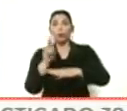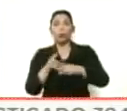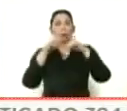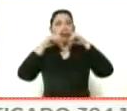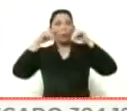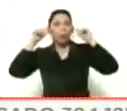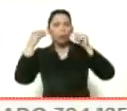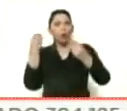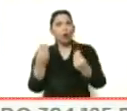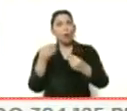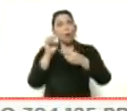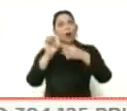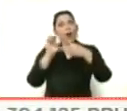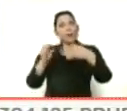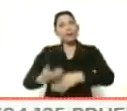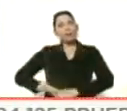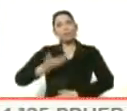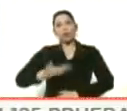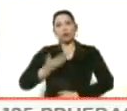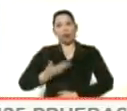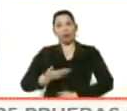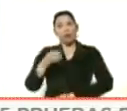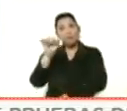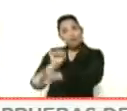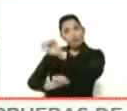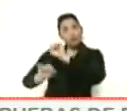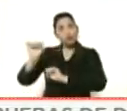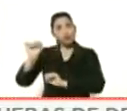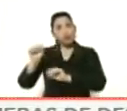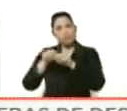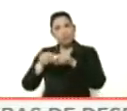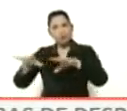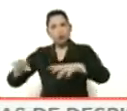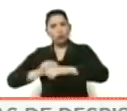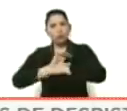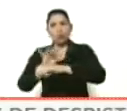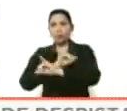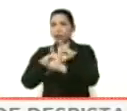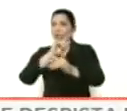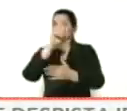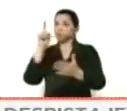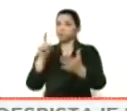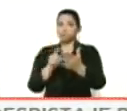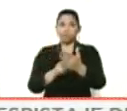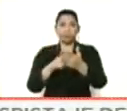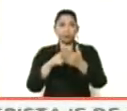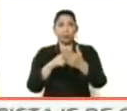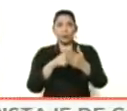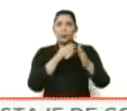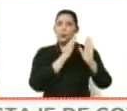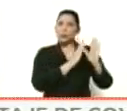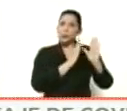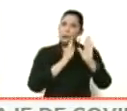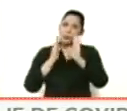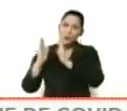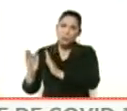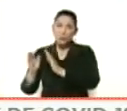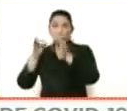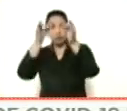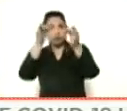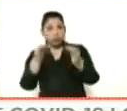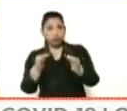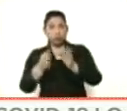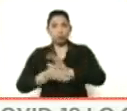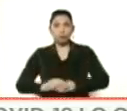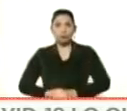como un elemento fundamental en la prevención de la infección por COVID-19, ya está completamente establecido que realmente es